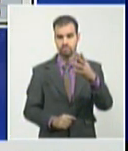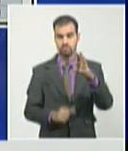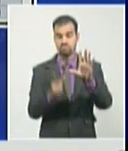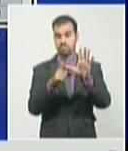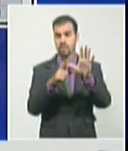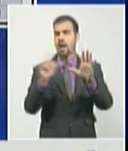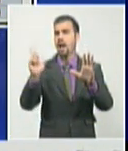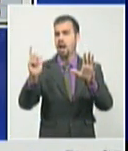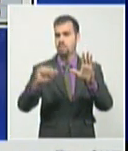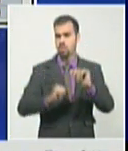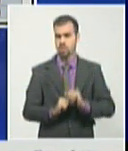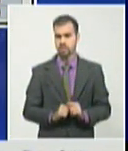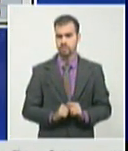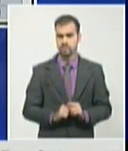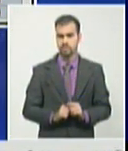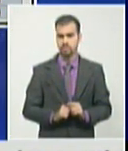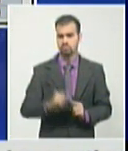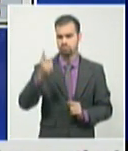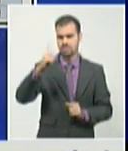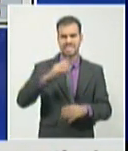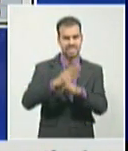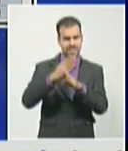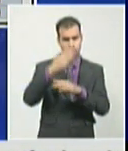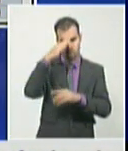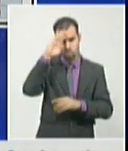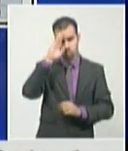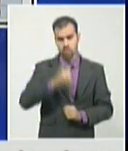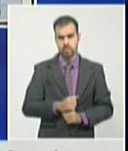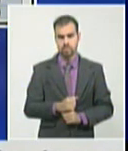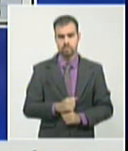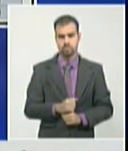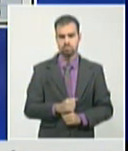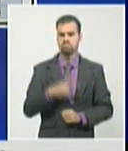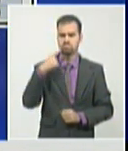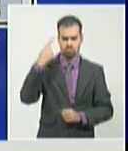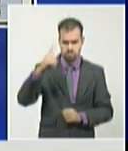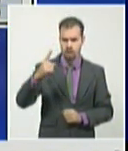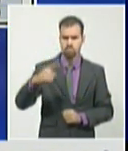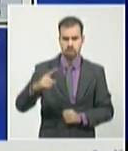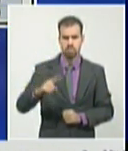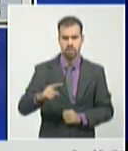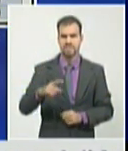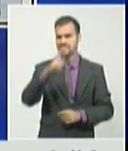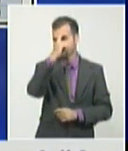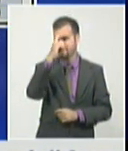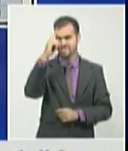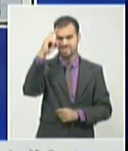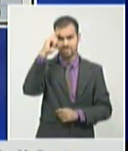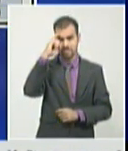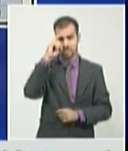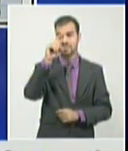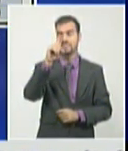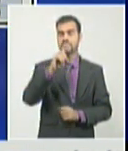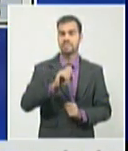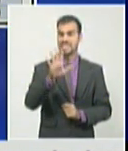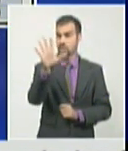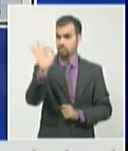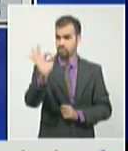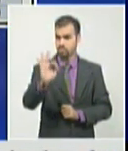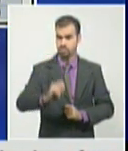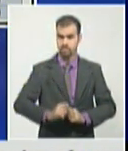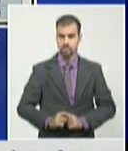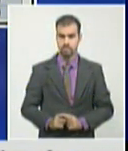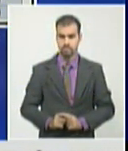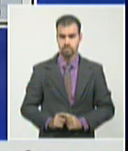6% santiago el 53 así santi spiritu del 5 por ciento y se ha